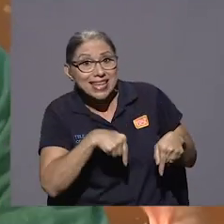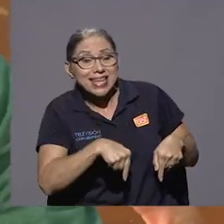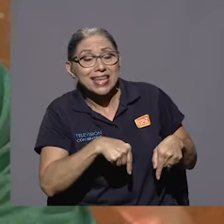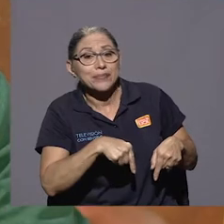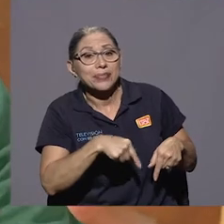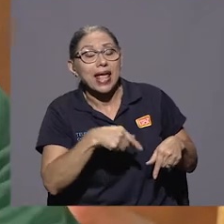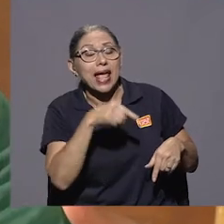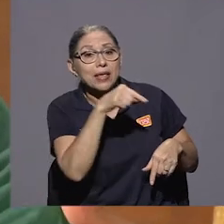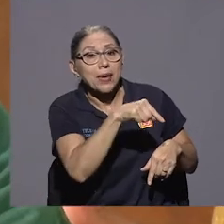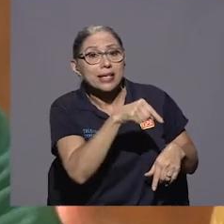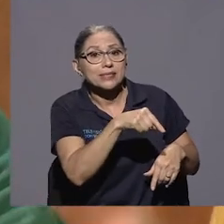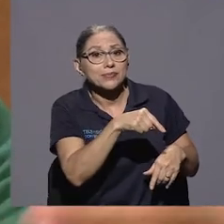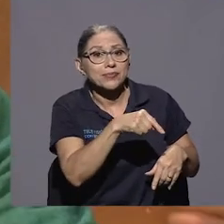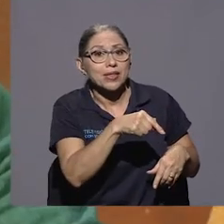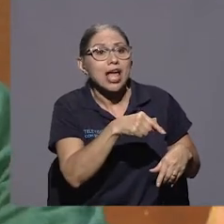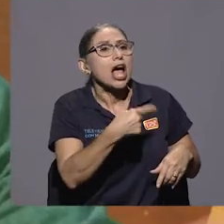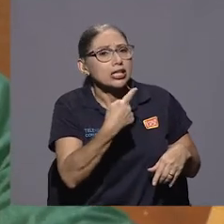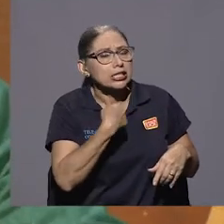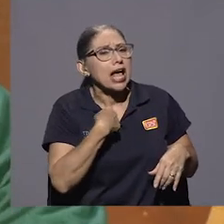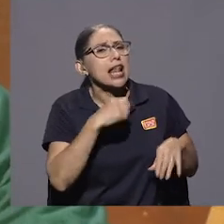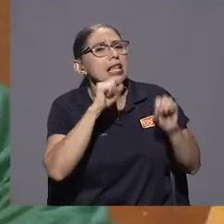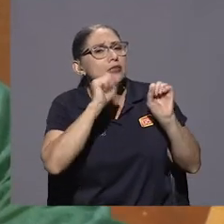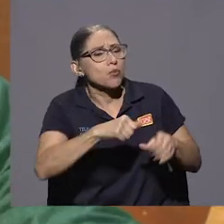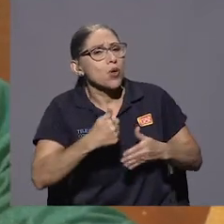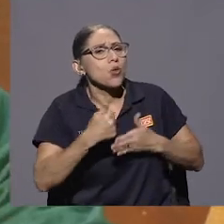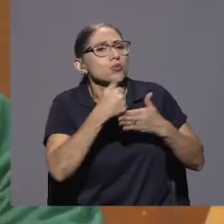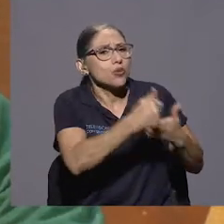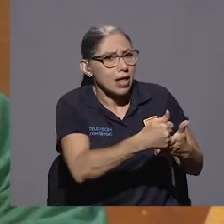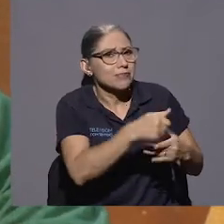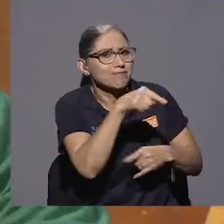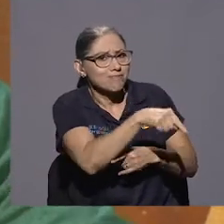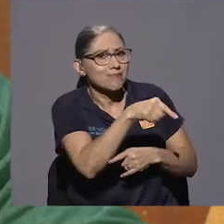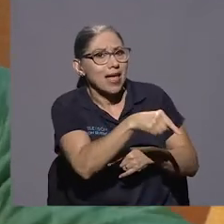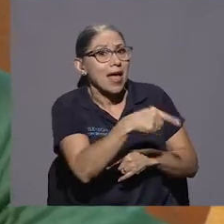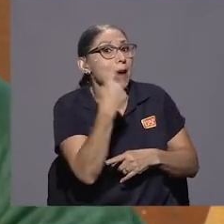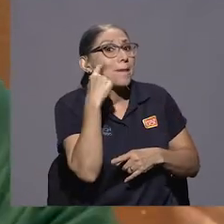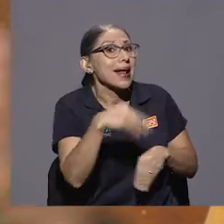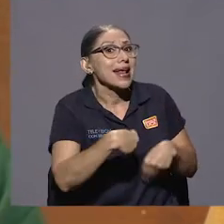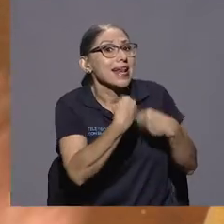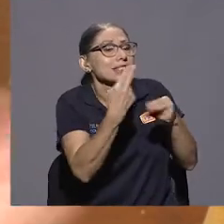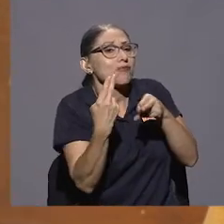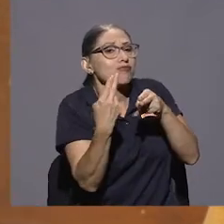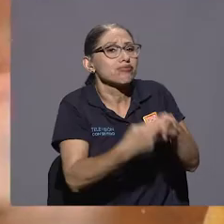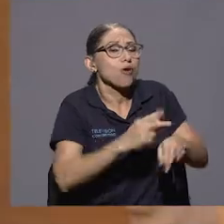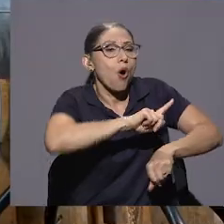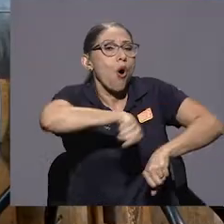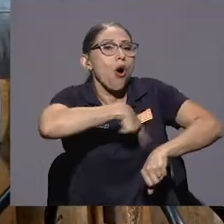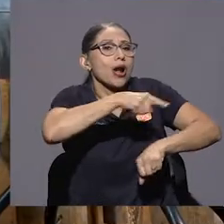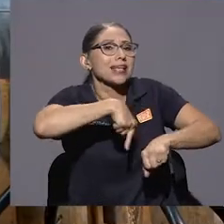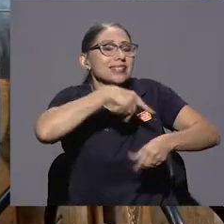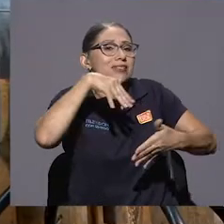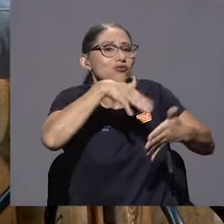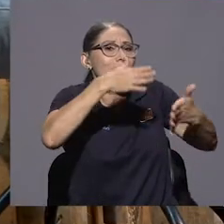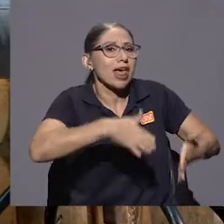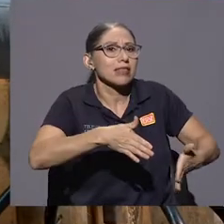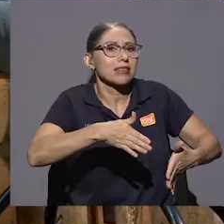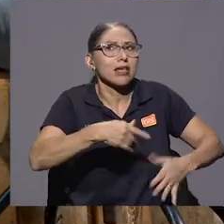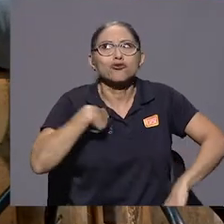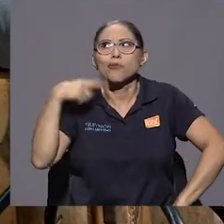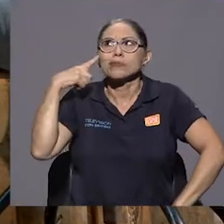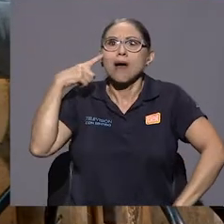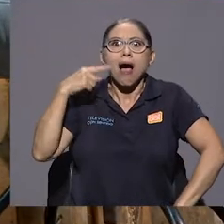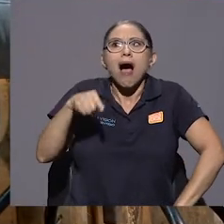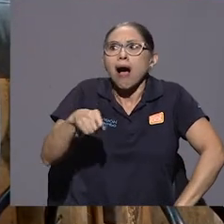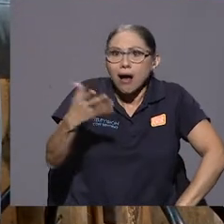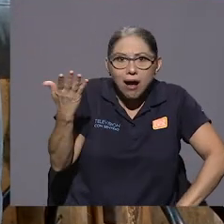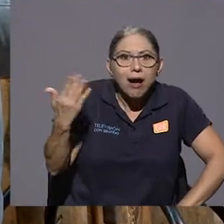Es más, hasta les puedo ayudar para facilitarles horas estudiante. Yo dije, esta es,